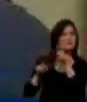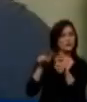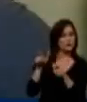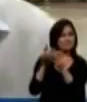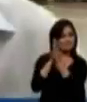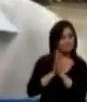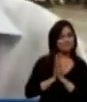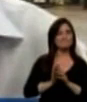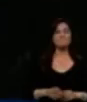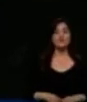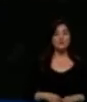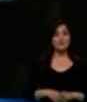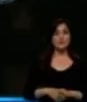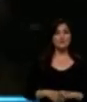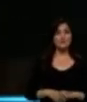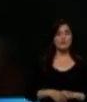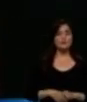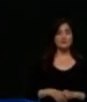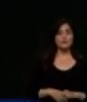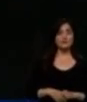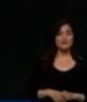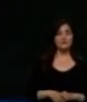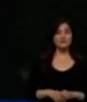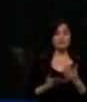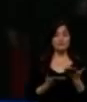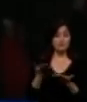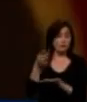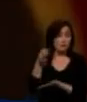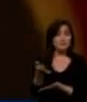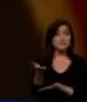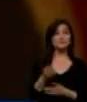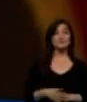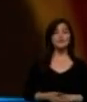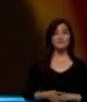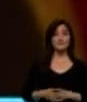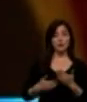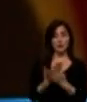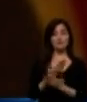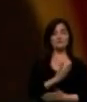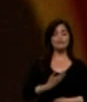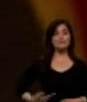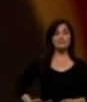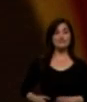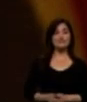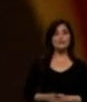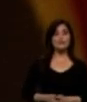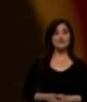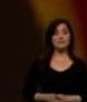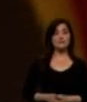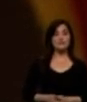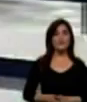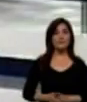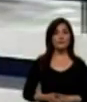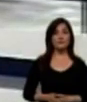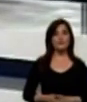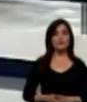Mario, Limber, Javier y el resto de ecuatorianos esperan de él, de su nuevo presidente. Dayana Monroy,